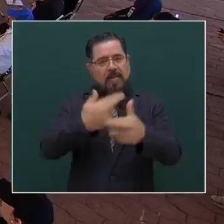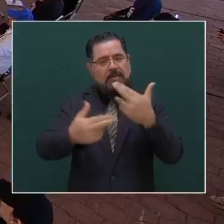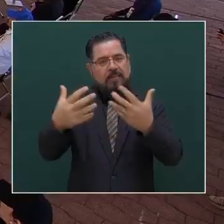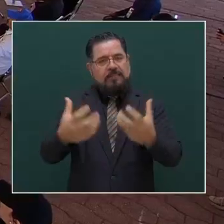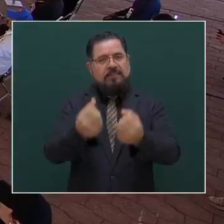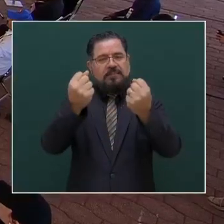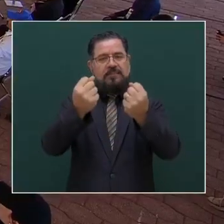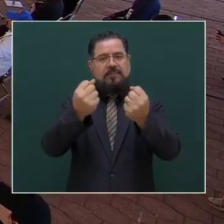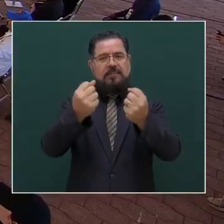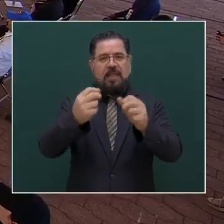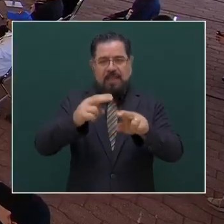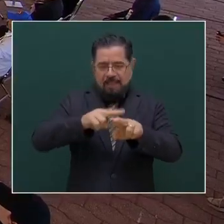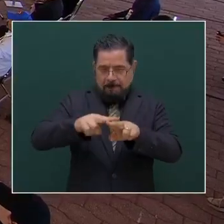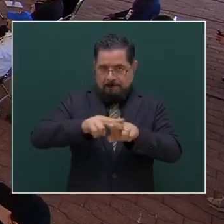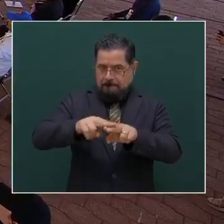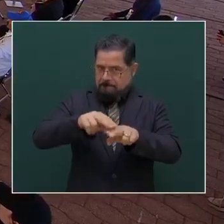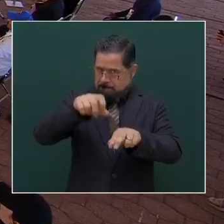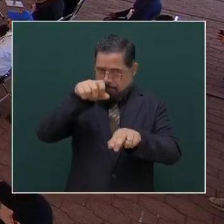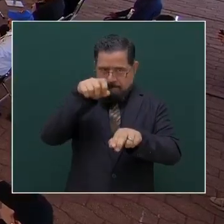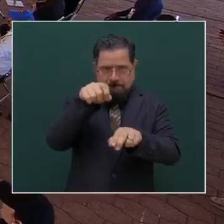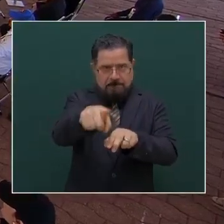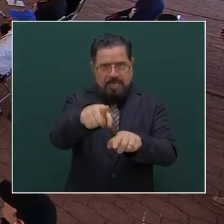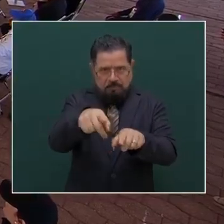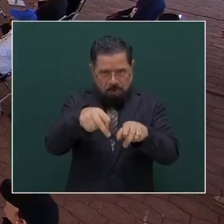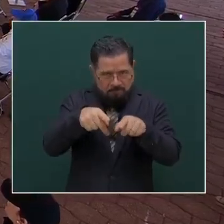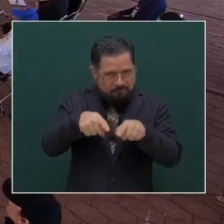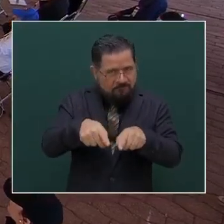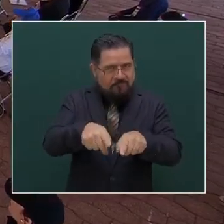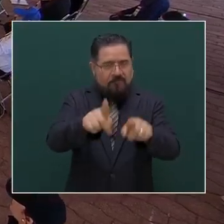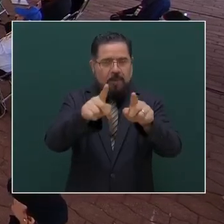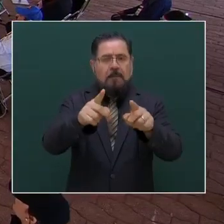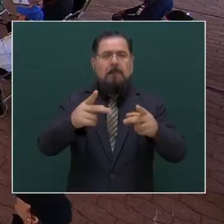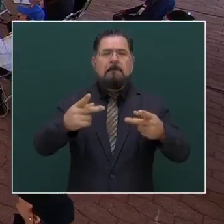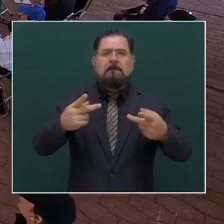las mismas vías de carga